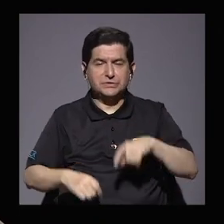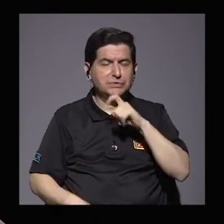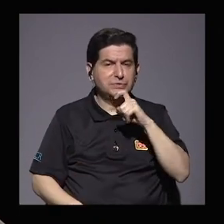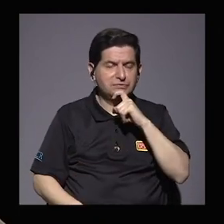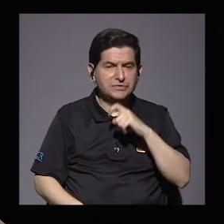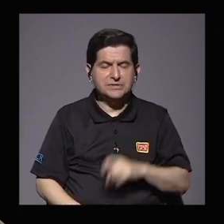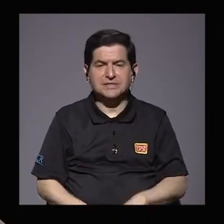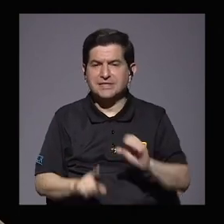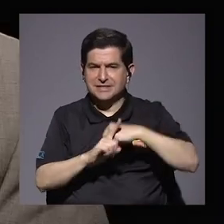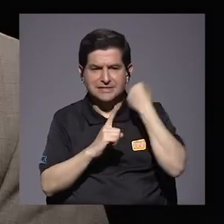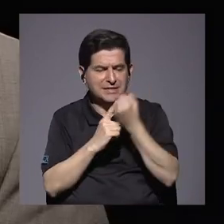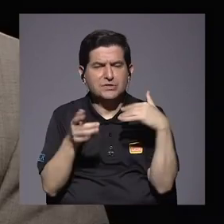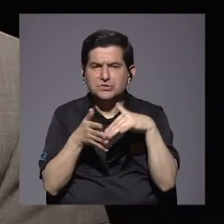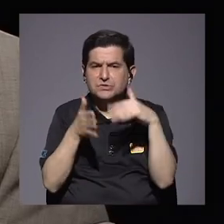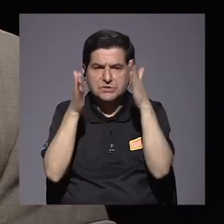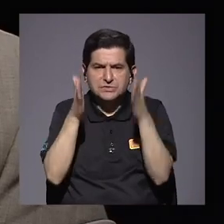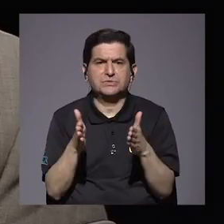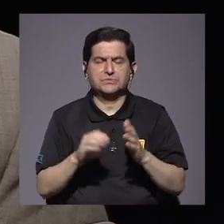ahora de los estudiantes?